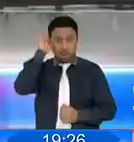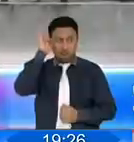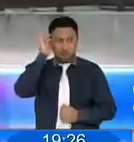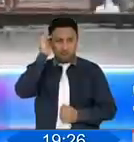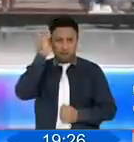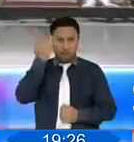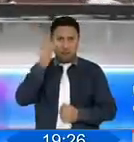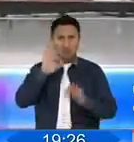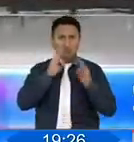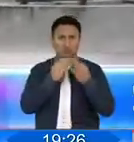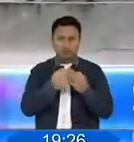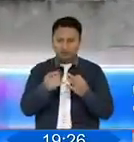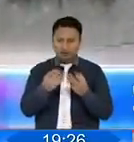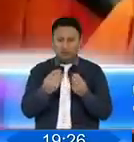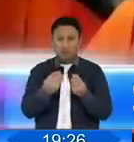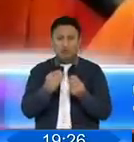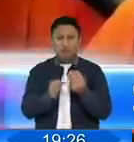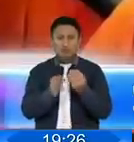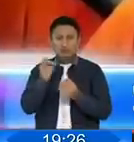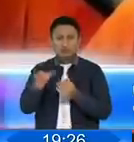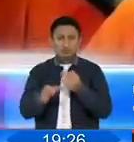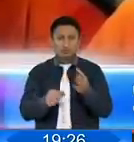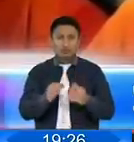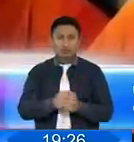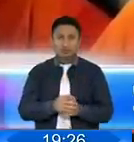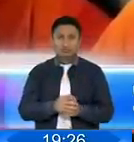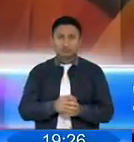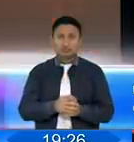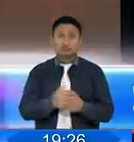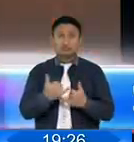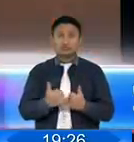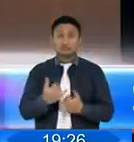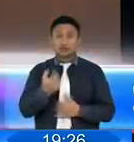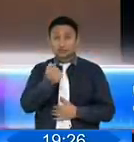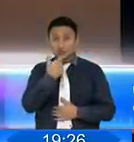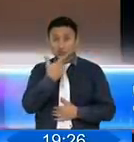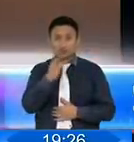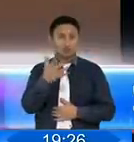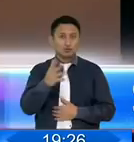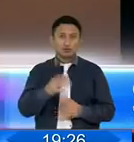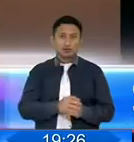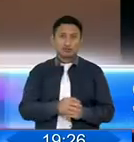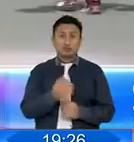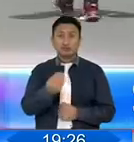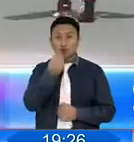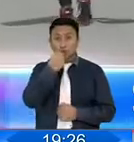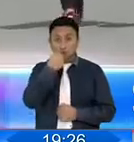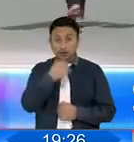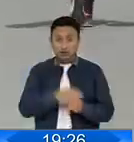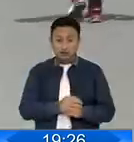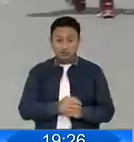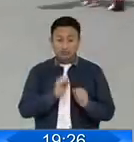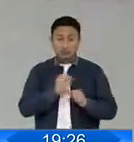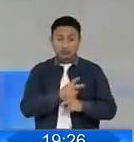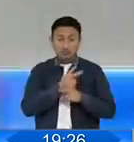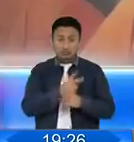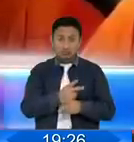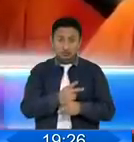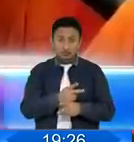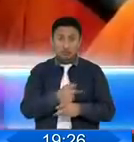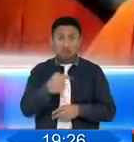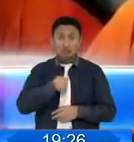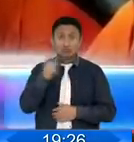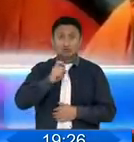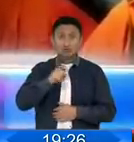contagios de los primeros. Que no nos permiten el ingreso de medicamentos, alimentos y protección que necesitamos para nuestra